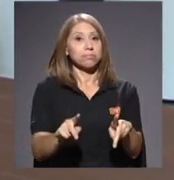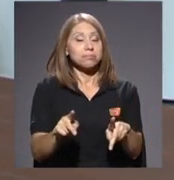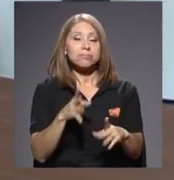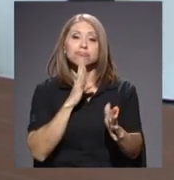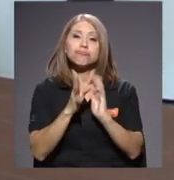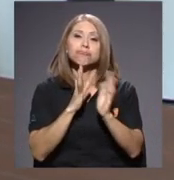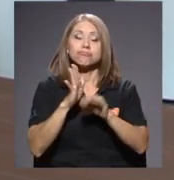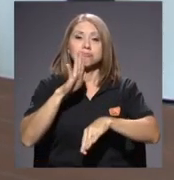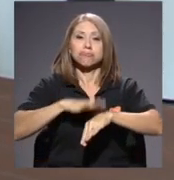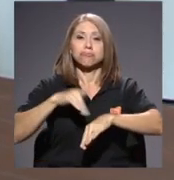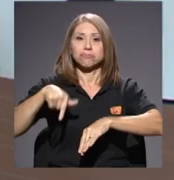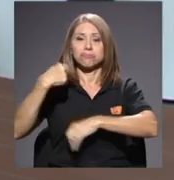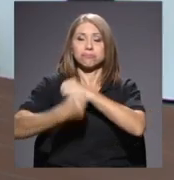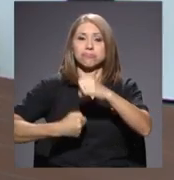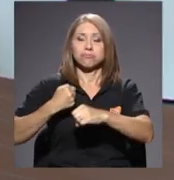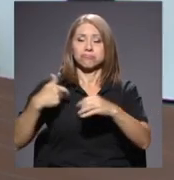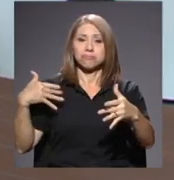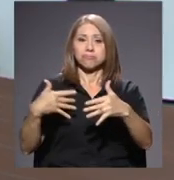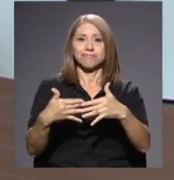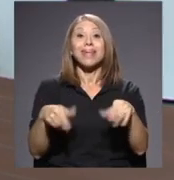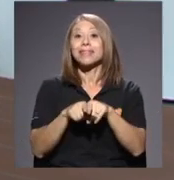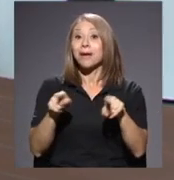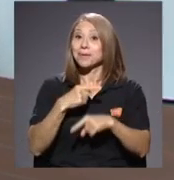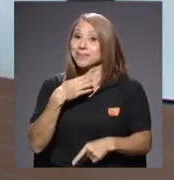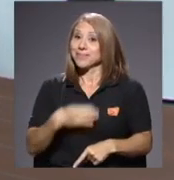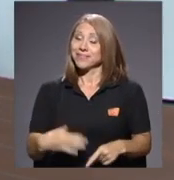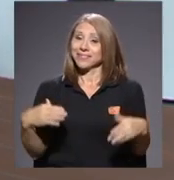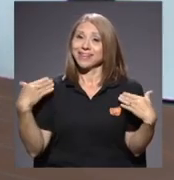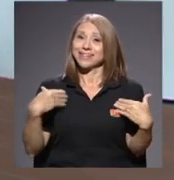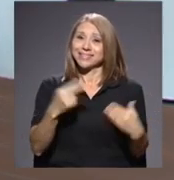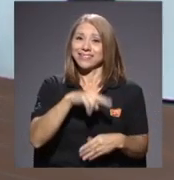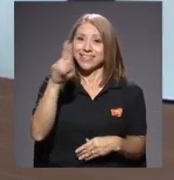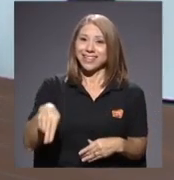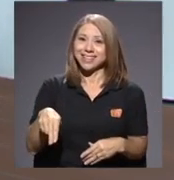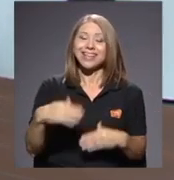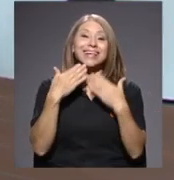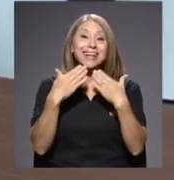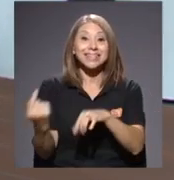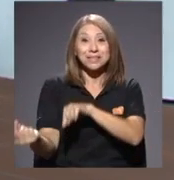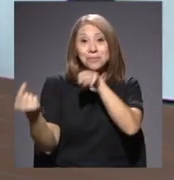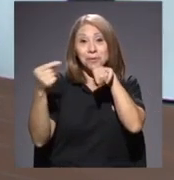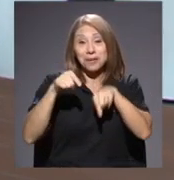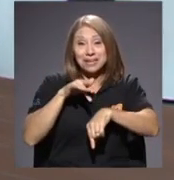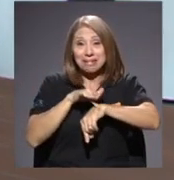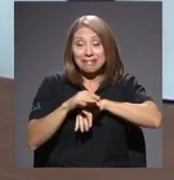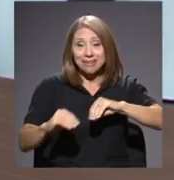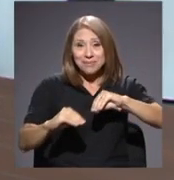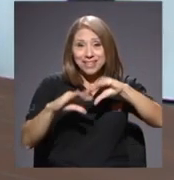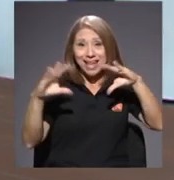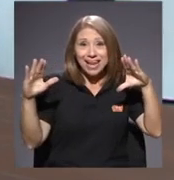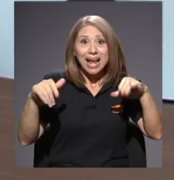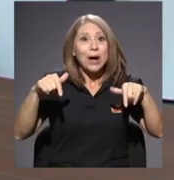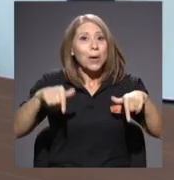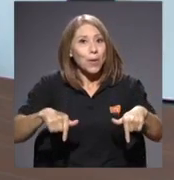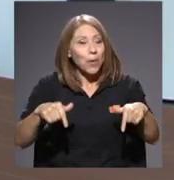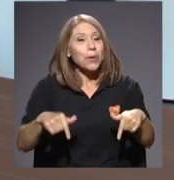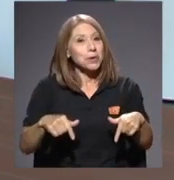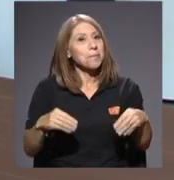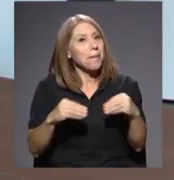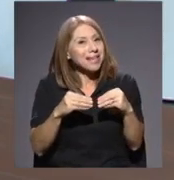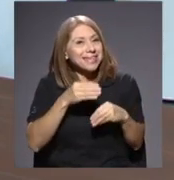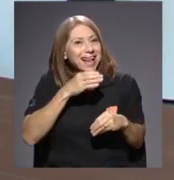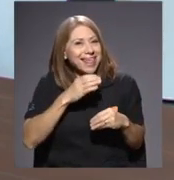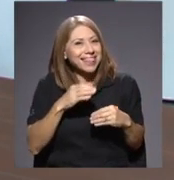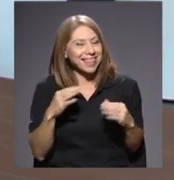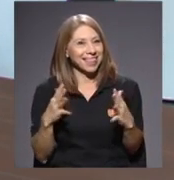sobre lo que ha sido este año. Y aprovecho para desearles también feliz Navidad y muchas gracias por venir en una mañanita de estas, que por cierto hoy está mucho más